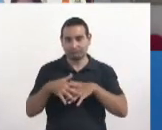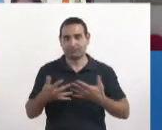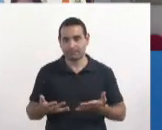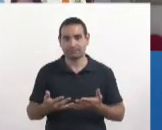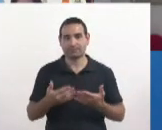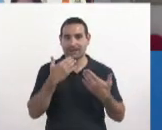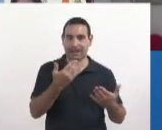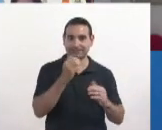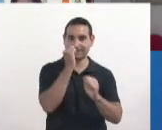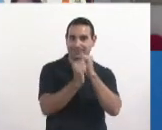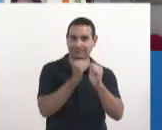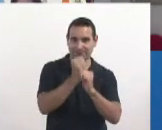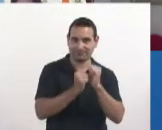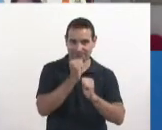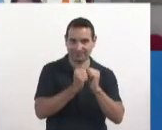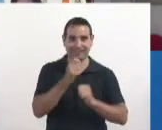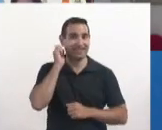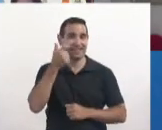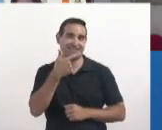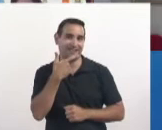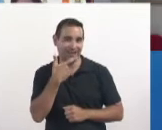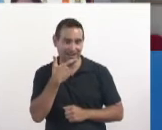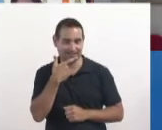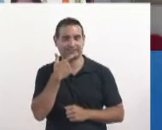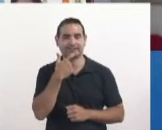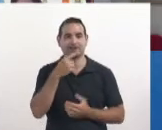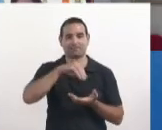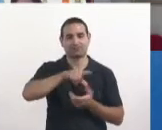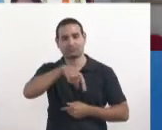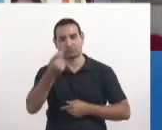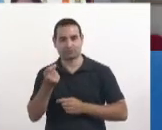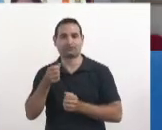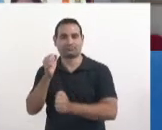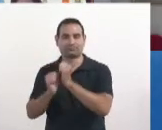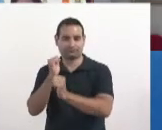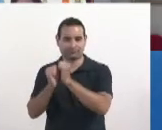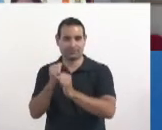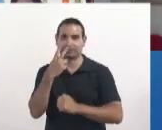una planta separadora de gases y una termoeléctrica que instaló